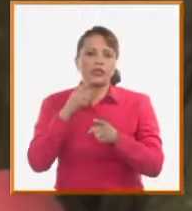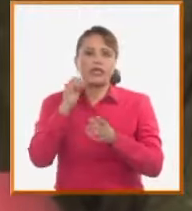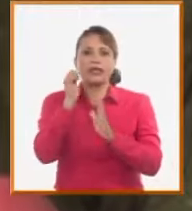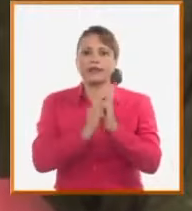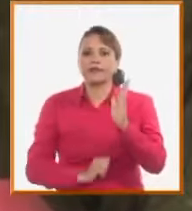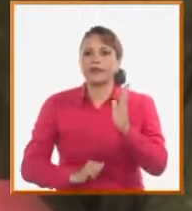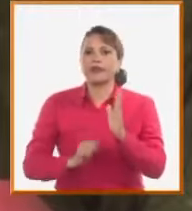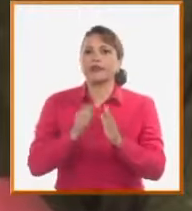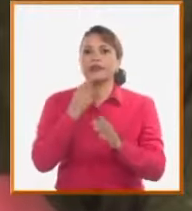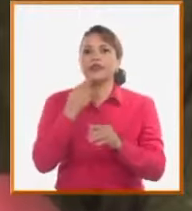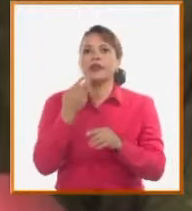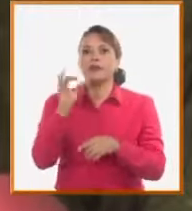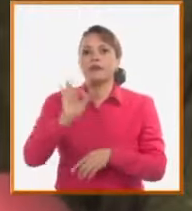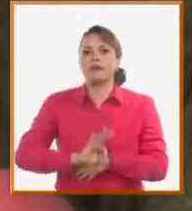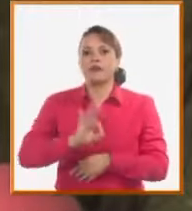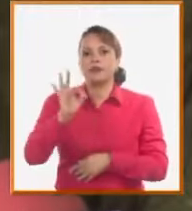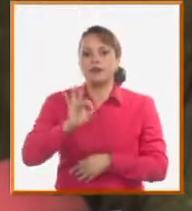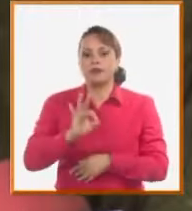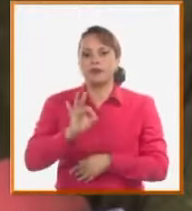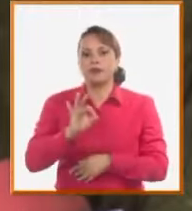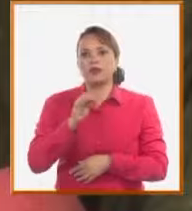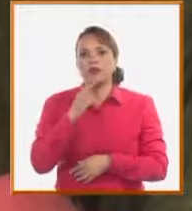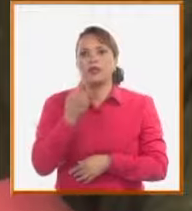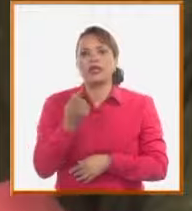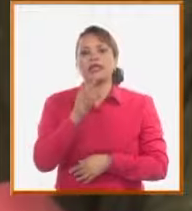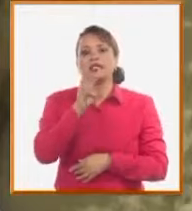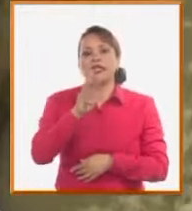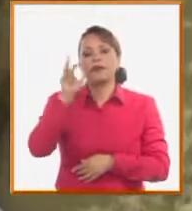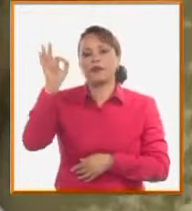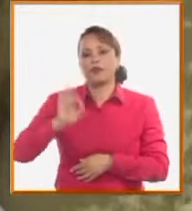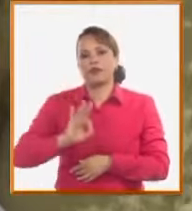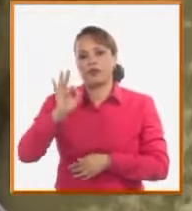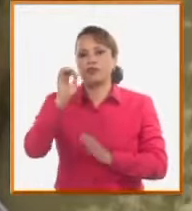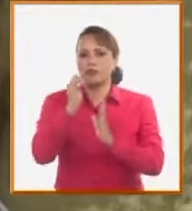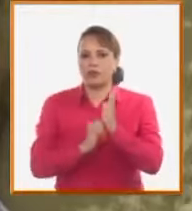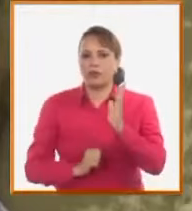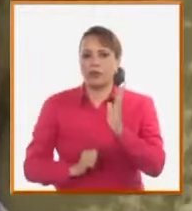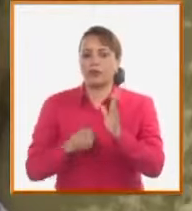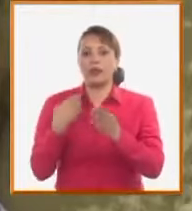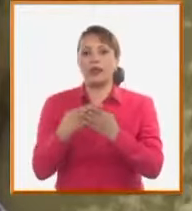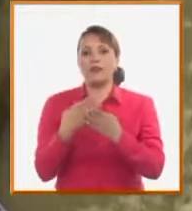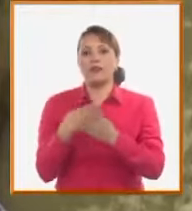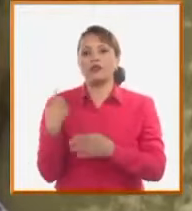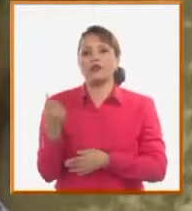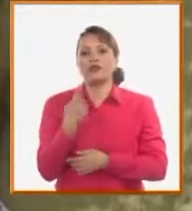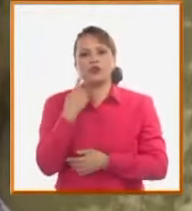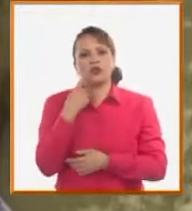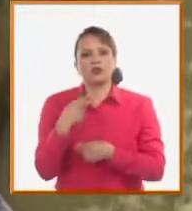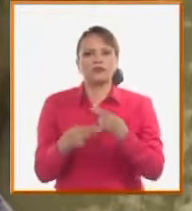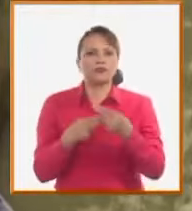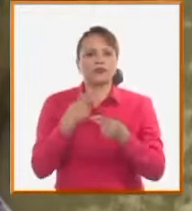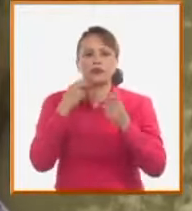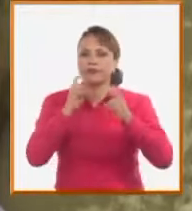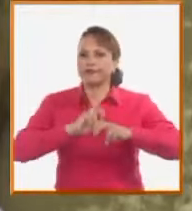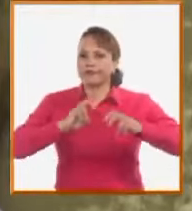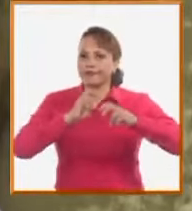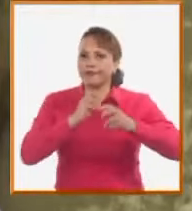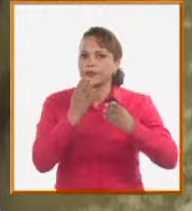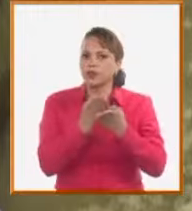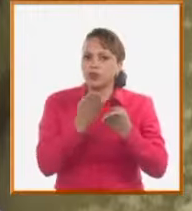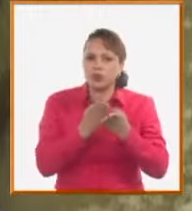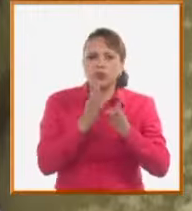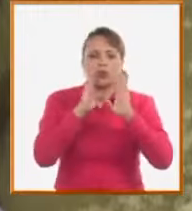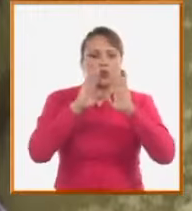de la prima total de la solicitud del seguro el 3%. Nosotros en nuestra empresa hacemos un estudio de todo